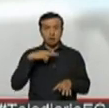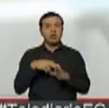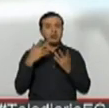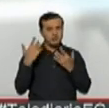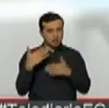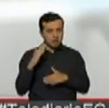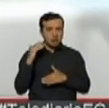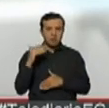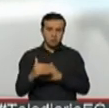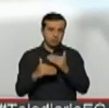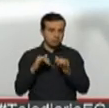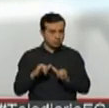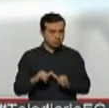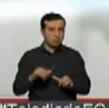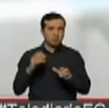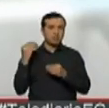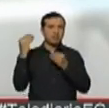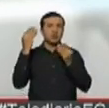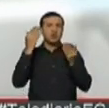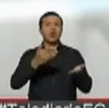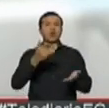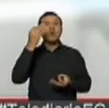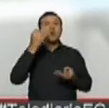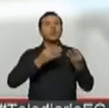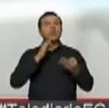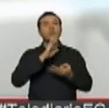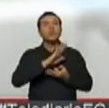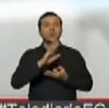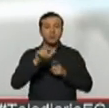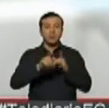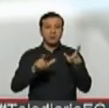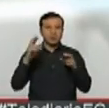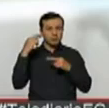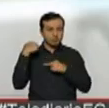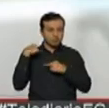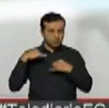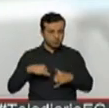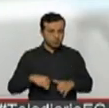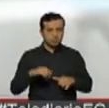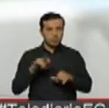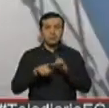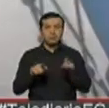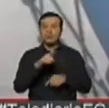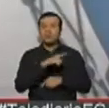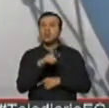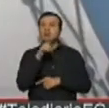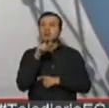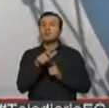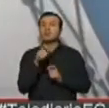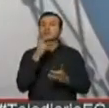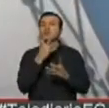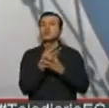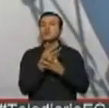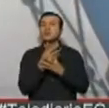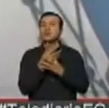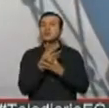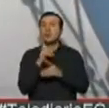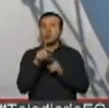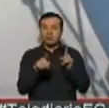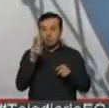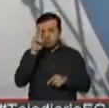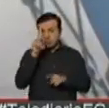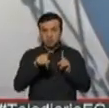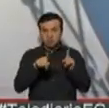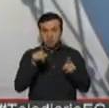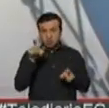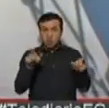estos procesos y los hemos entregado a la justicia para que sean ellos los encargados de continuar con el debido proceso. ¿Pero a quiénes está deteniendo? ¿Se está deteniendo a los que extorsionan